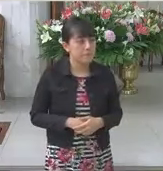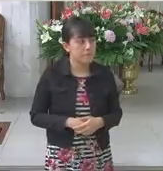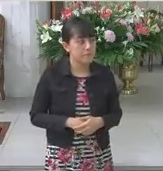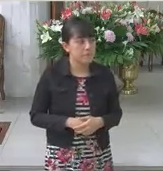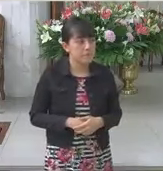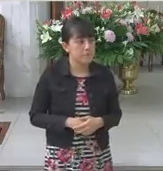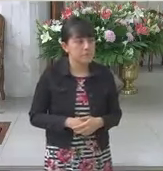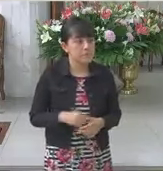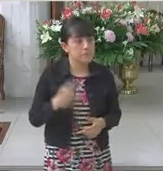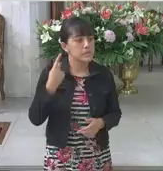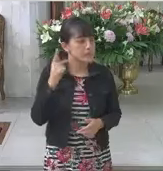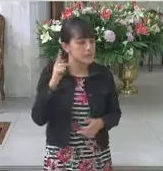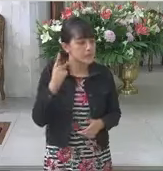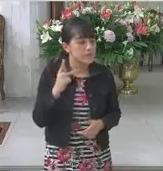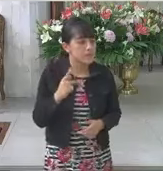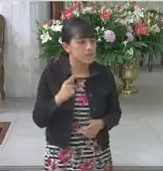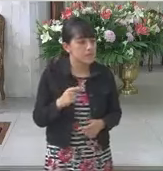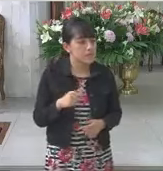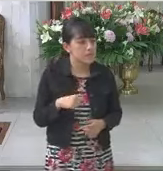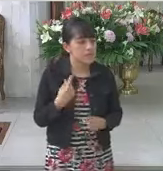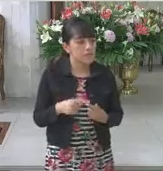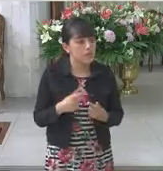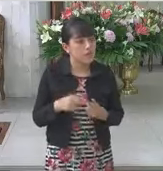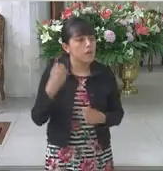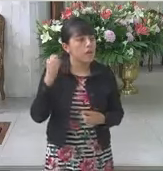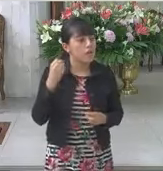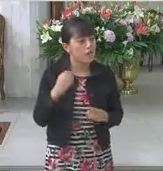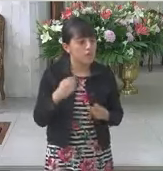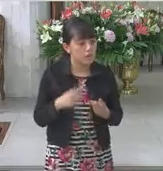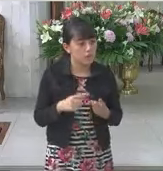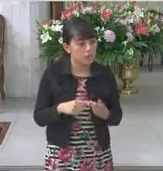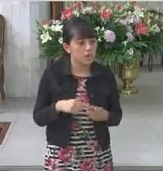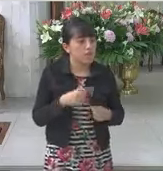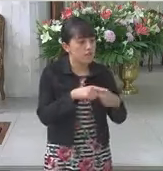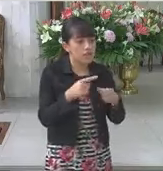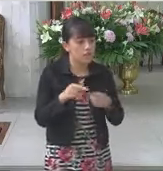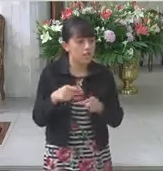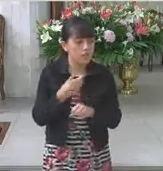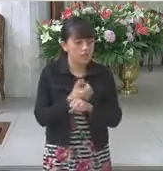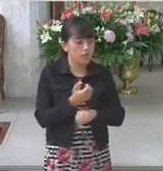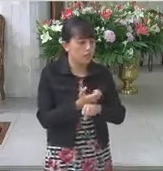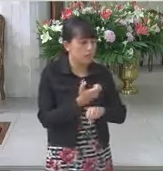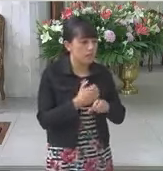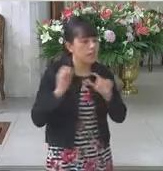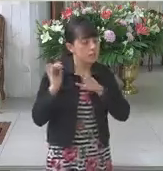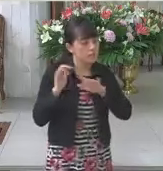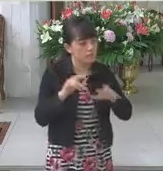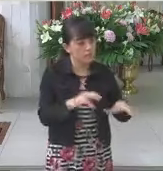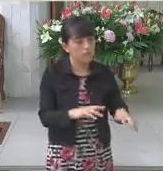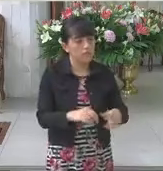a hacer nu 10 presbiterios 10 presbiterios Gracias hermana yolita vamos a leer la palabra del